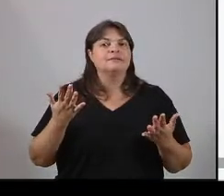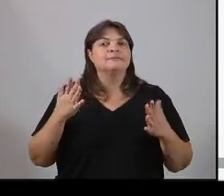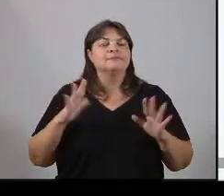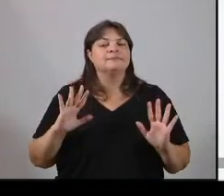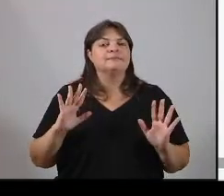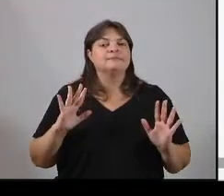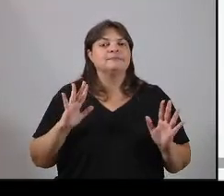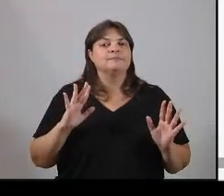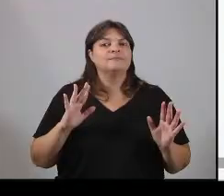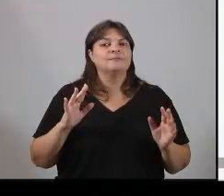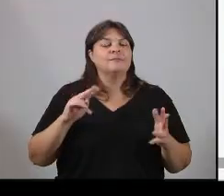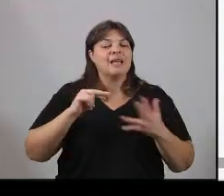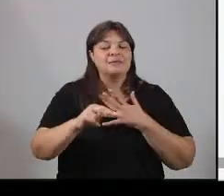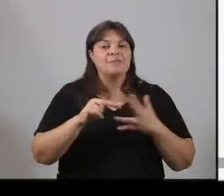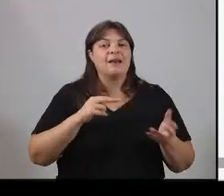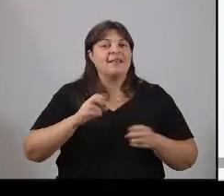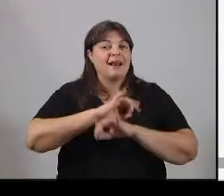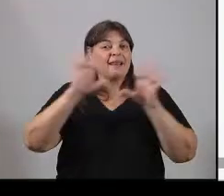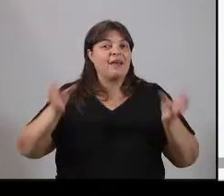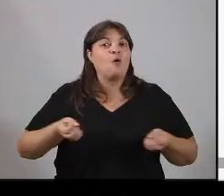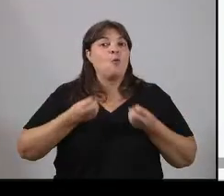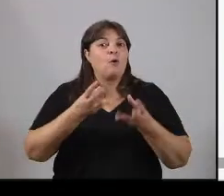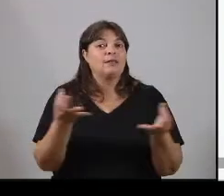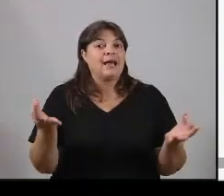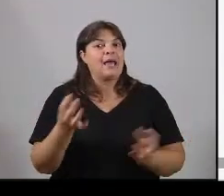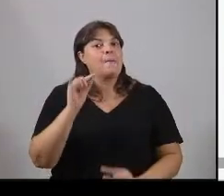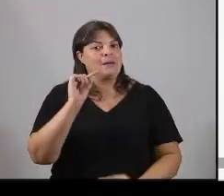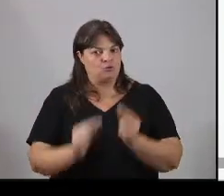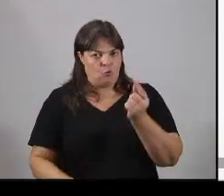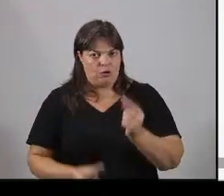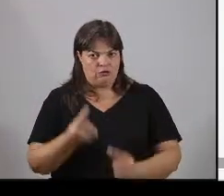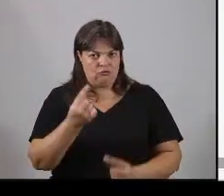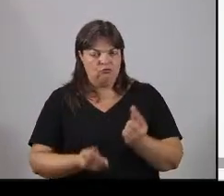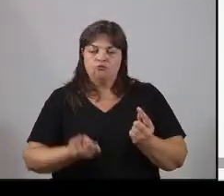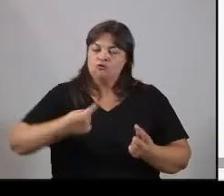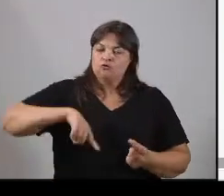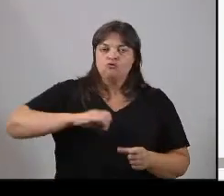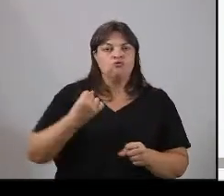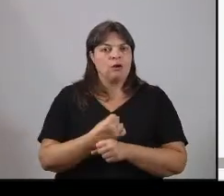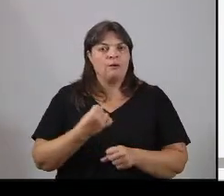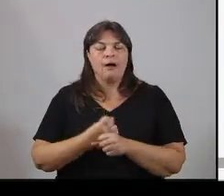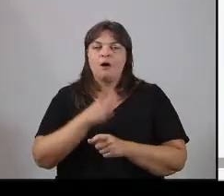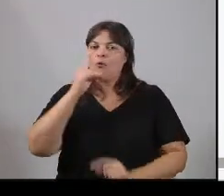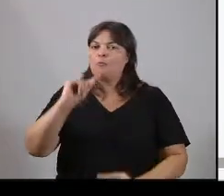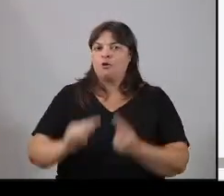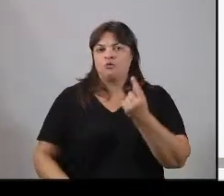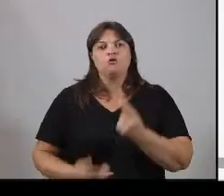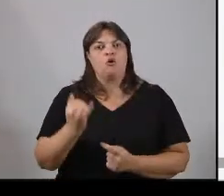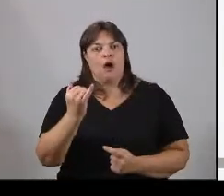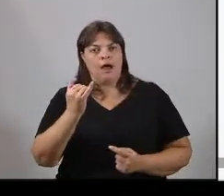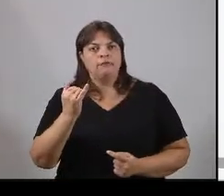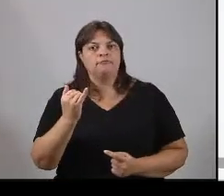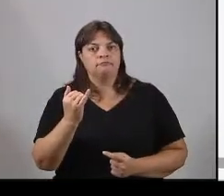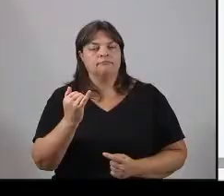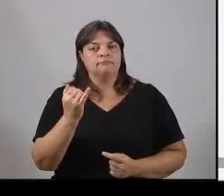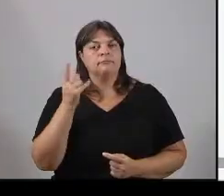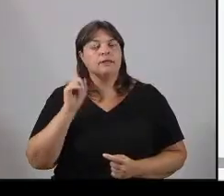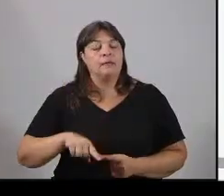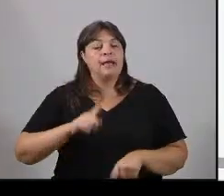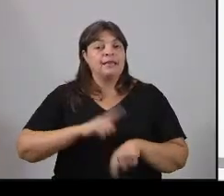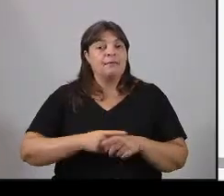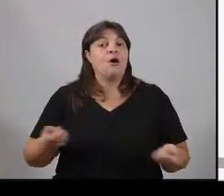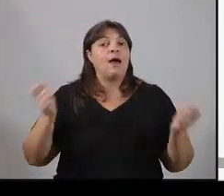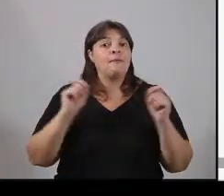máxima transparencia y claridad? Presupuesto. Vamos a trabajar todos para tener esos presupuestos, y al mismo tiempo